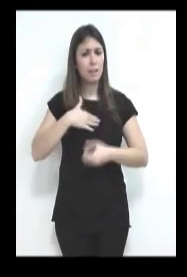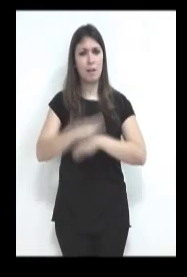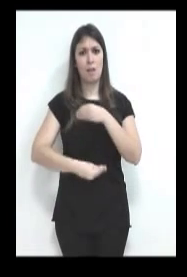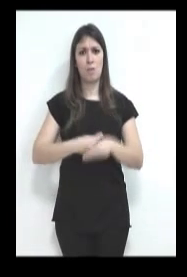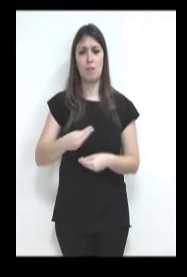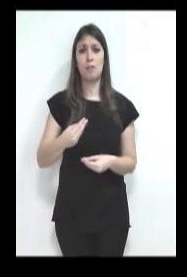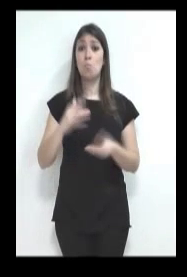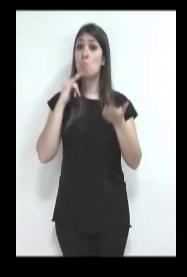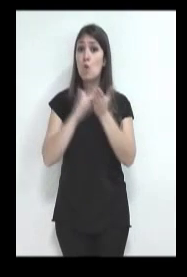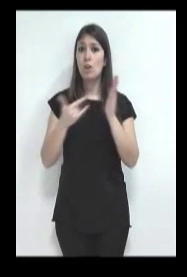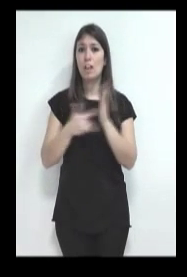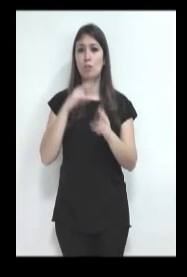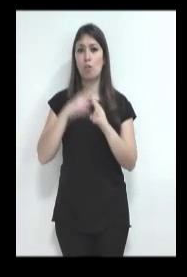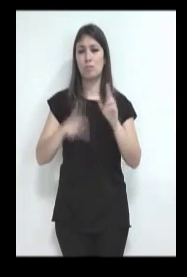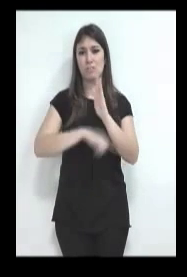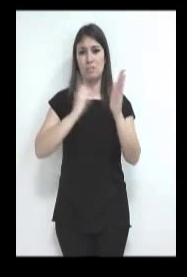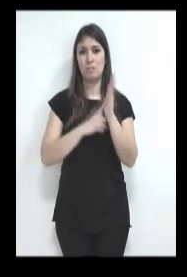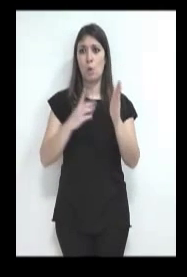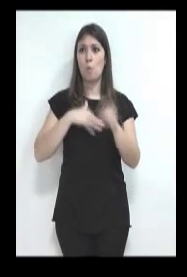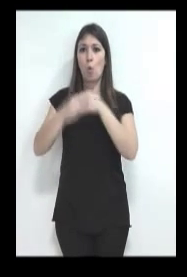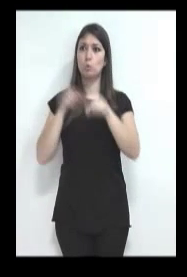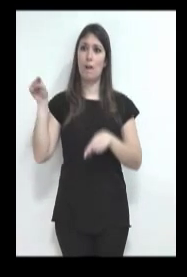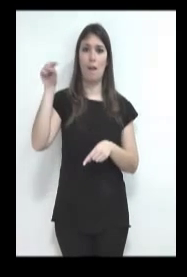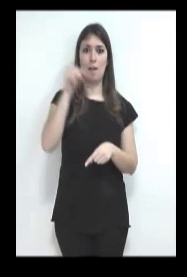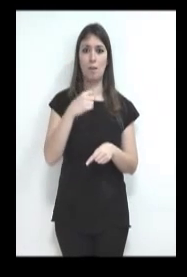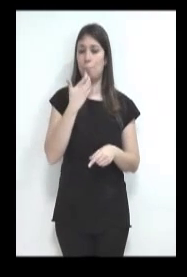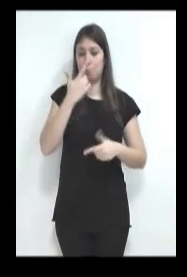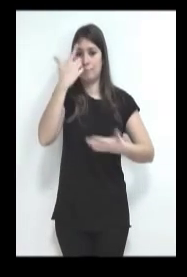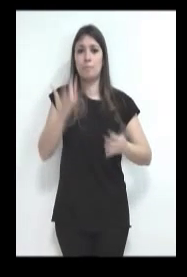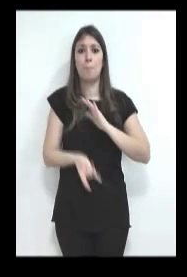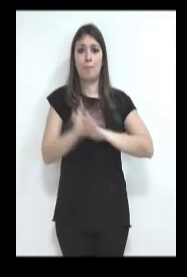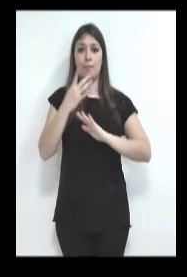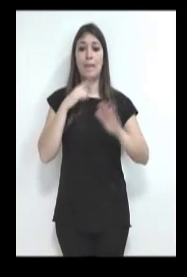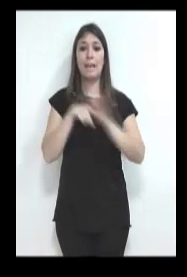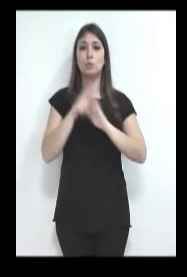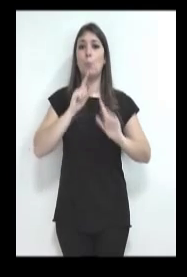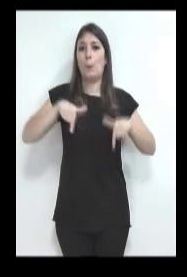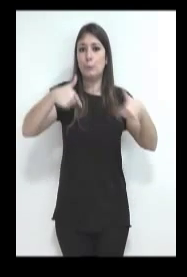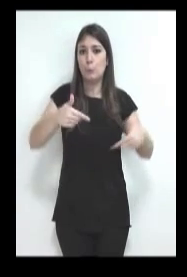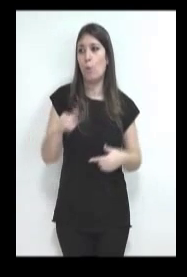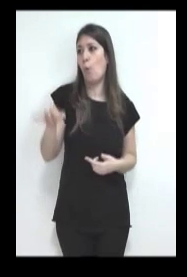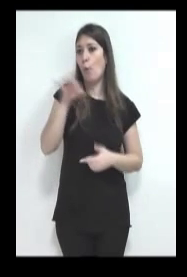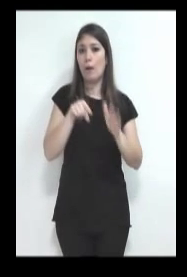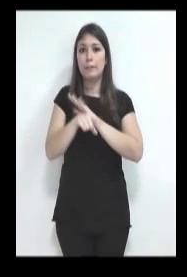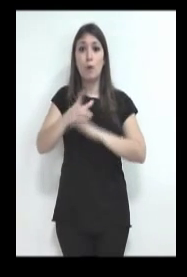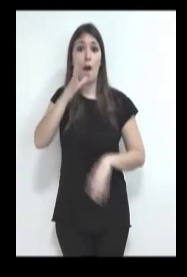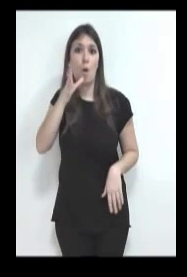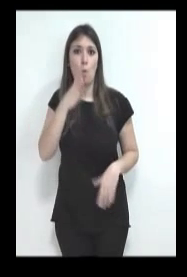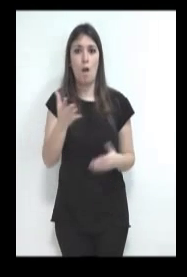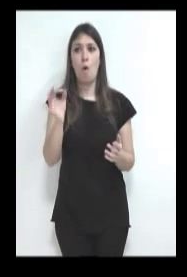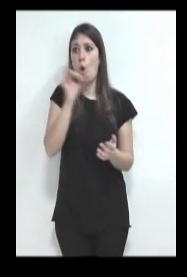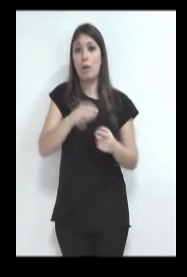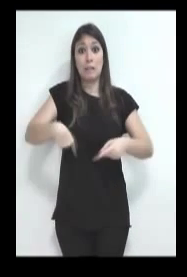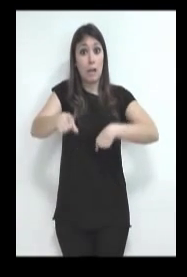en hacer que los proyectos sean interoperables entre sí. Que una solución, por ejemplo, de gestión de basuras o de gestión de aguas o